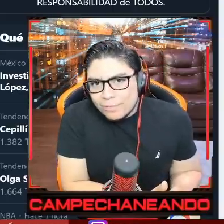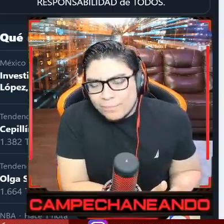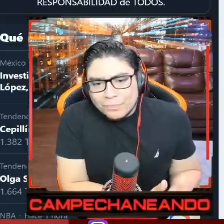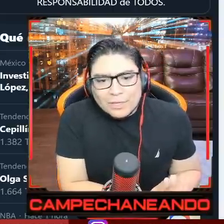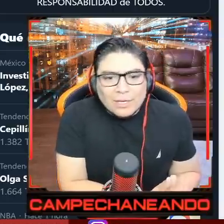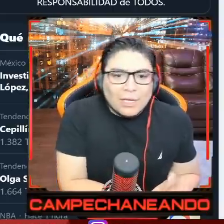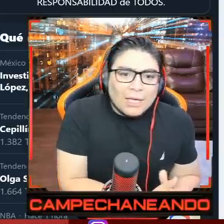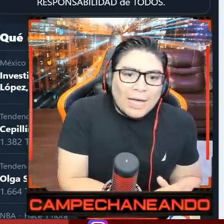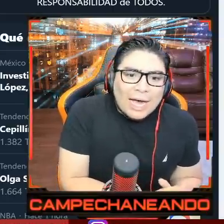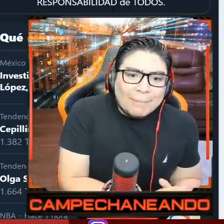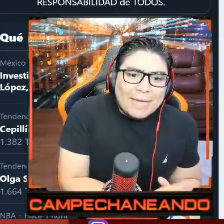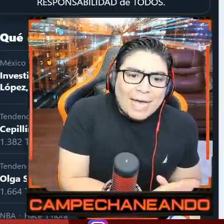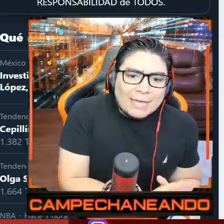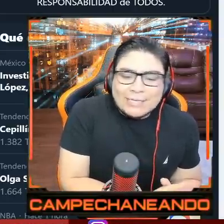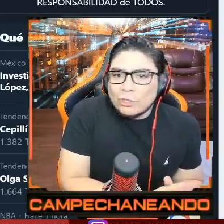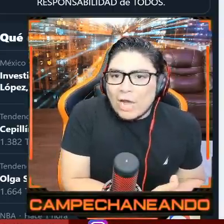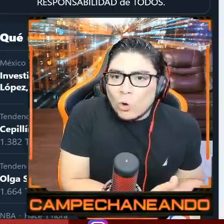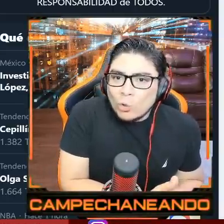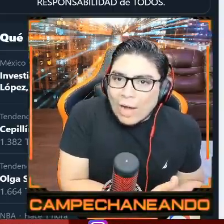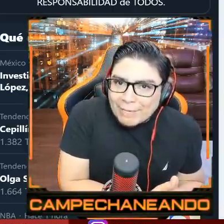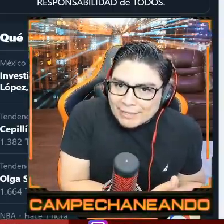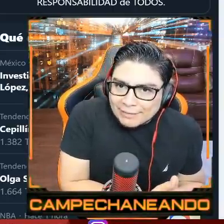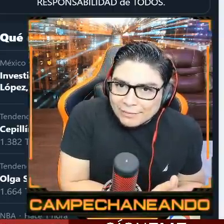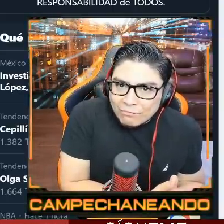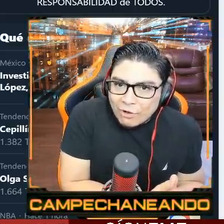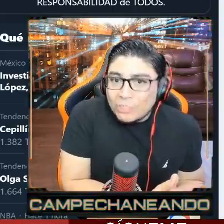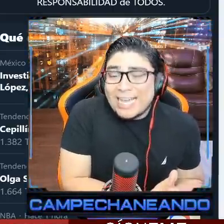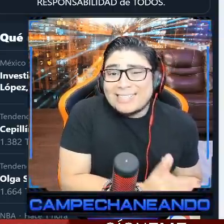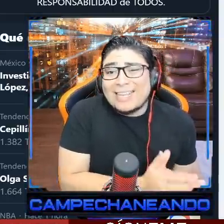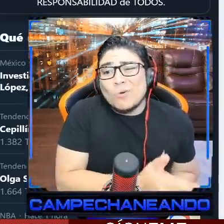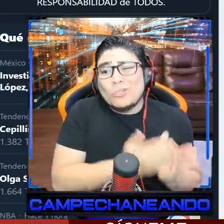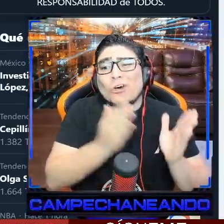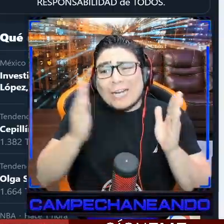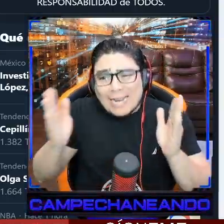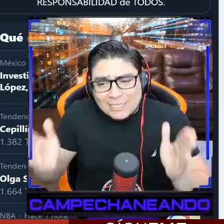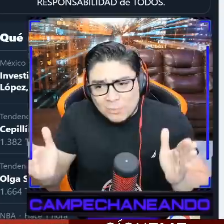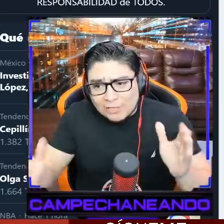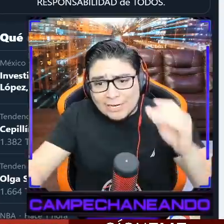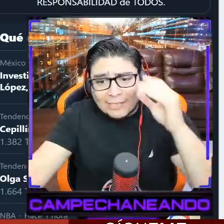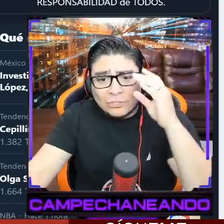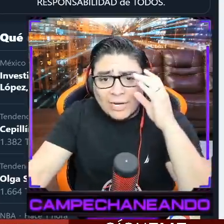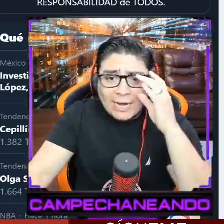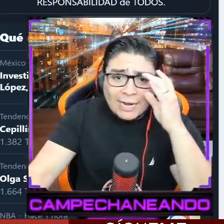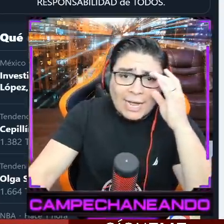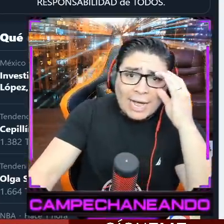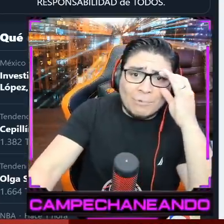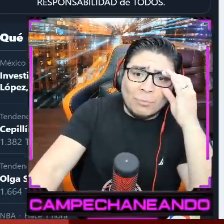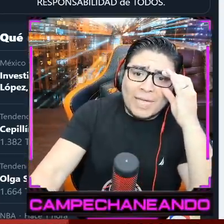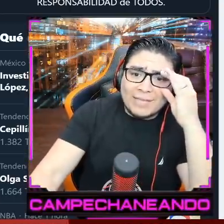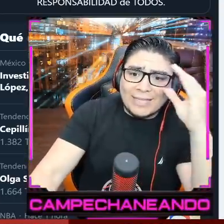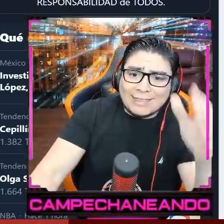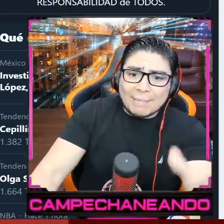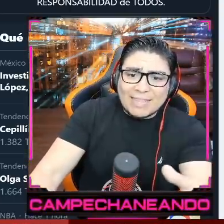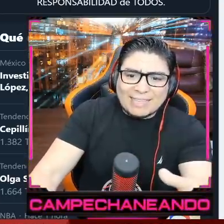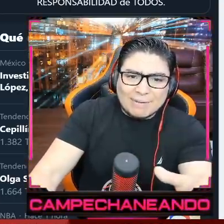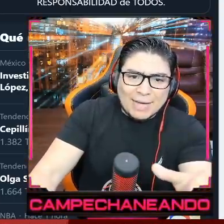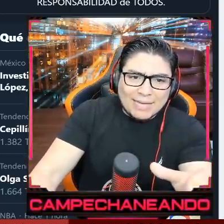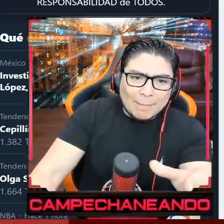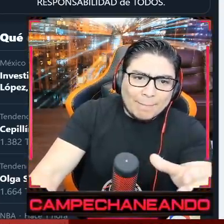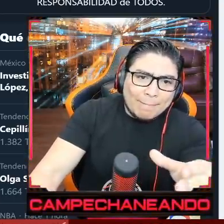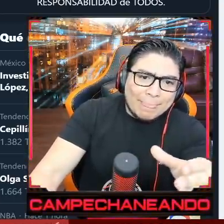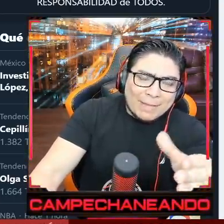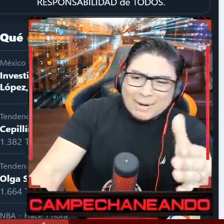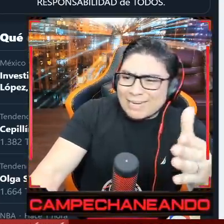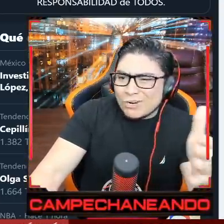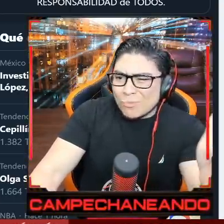onu había de hecho la onu-hábitat fue el segundo organismo internacional habló bien del tema del tren